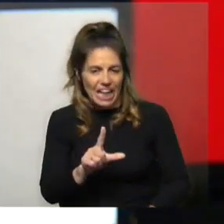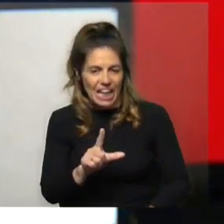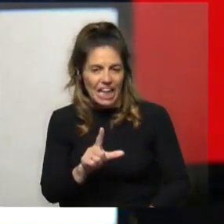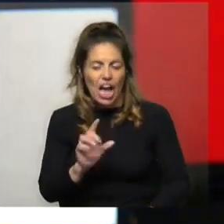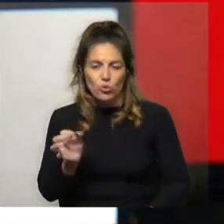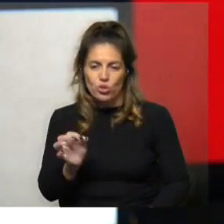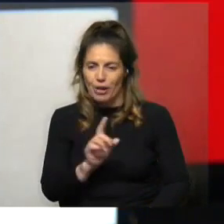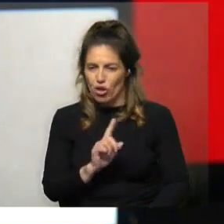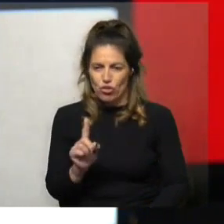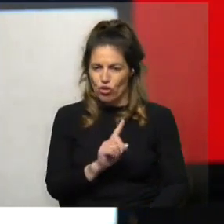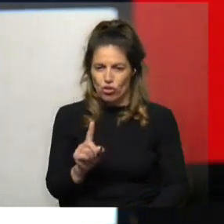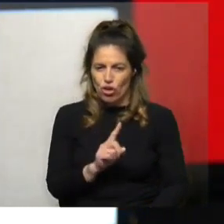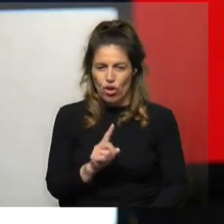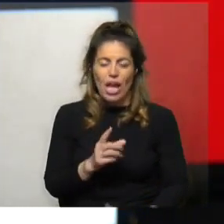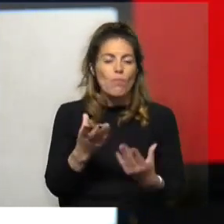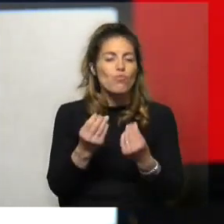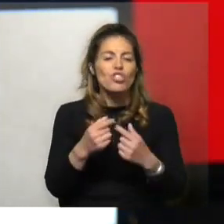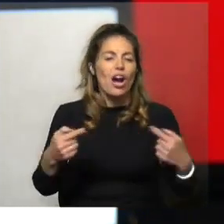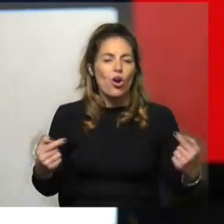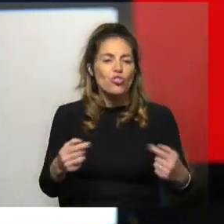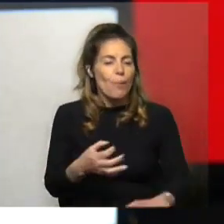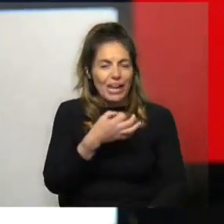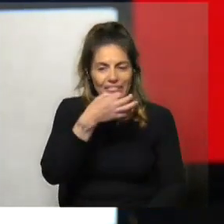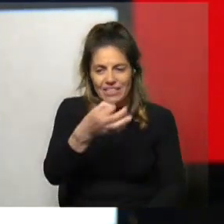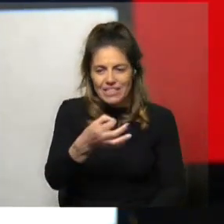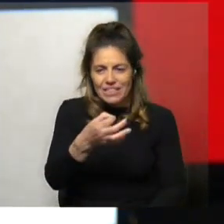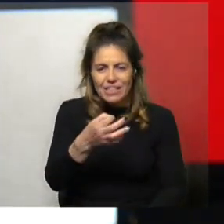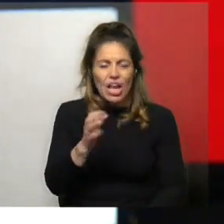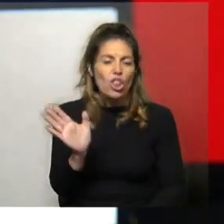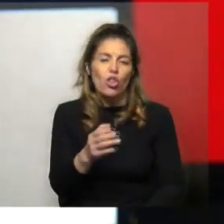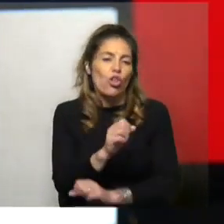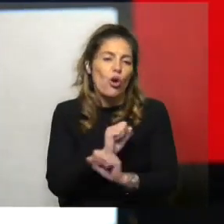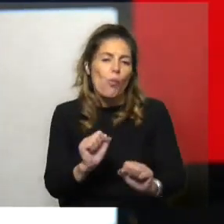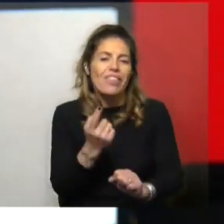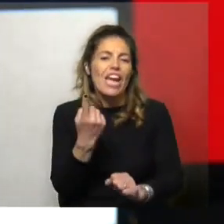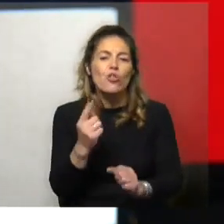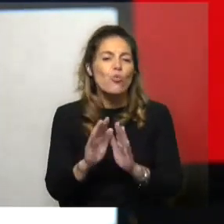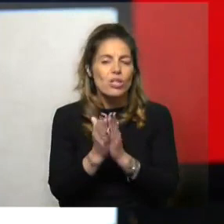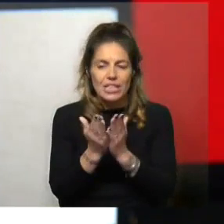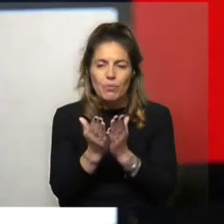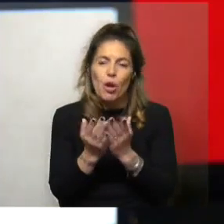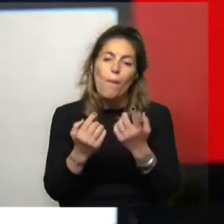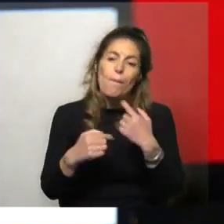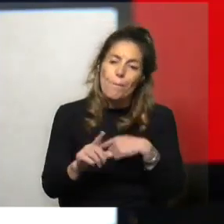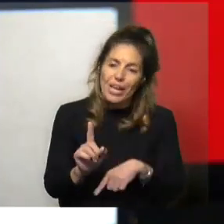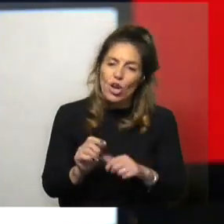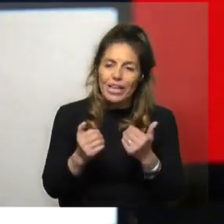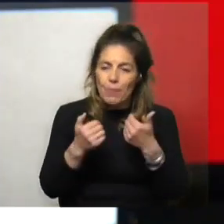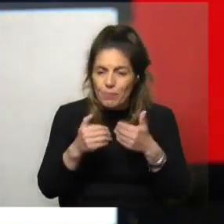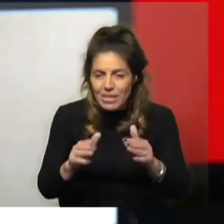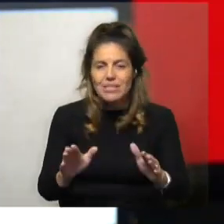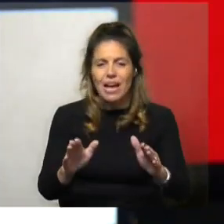sino que que hay muchísima cosa para decir quizás tod no pueda ser dicho en un libro pero pero hay que empezar